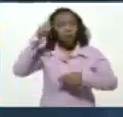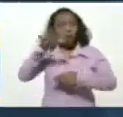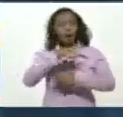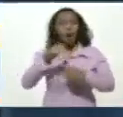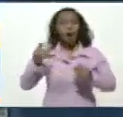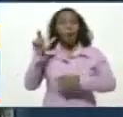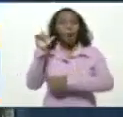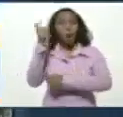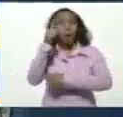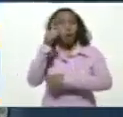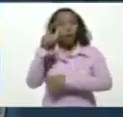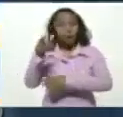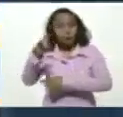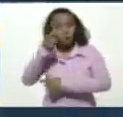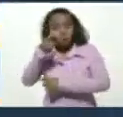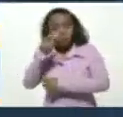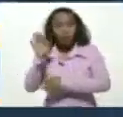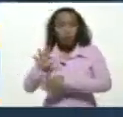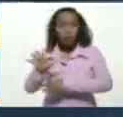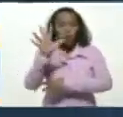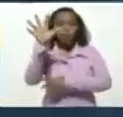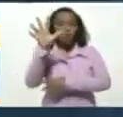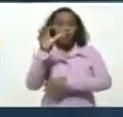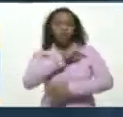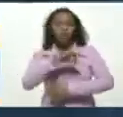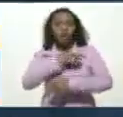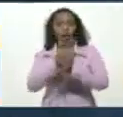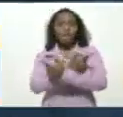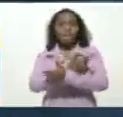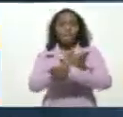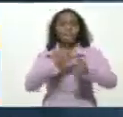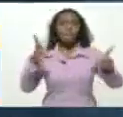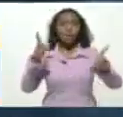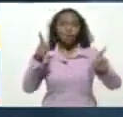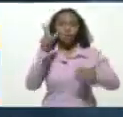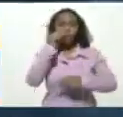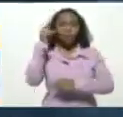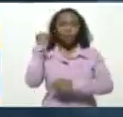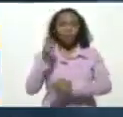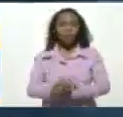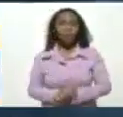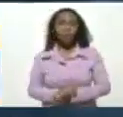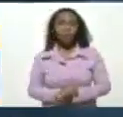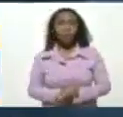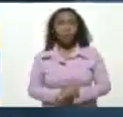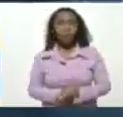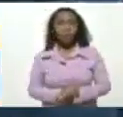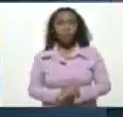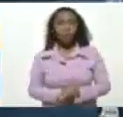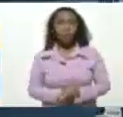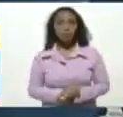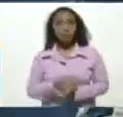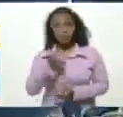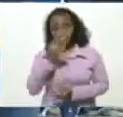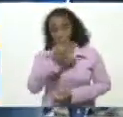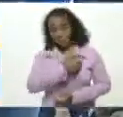del Guarayra Repana, comuna socialista de libertadores y libertadoras. ¿Qué bueno, me dice?